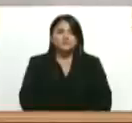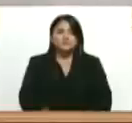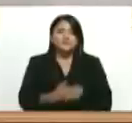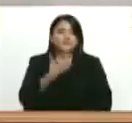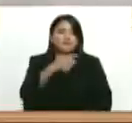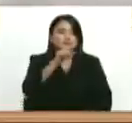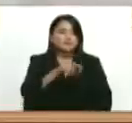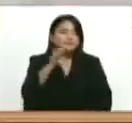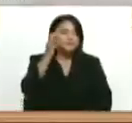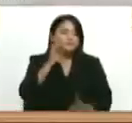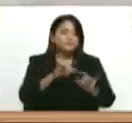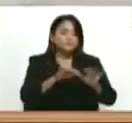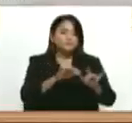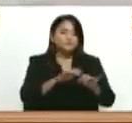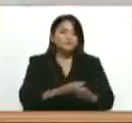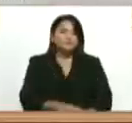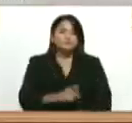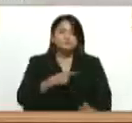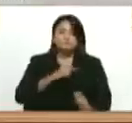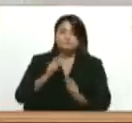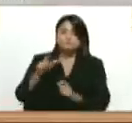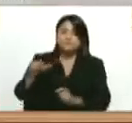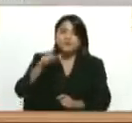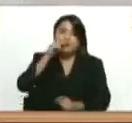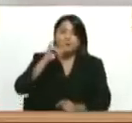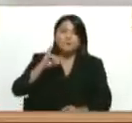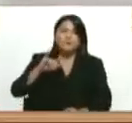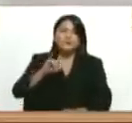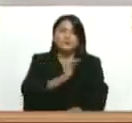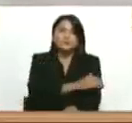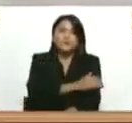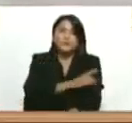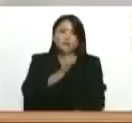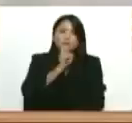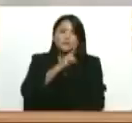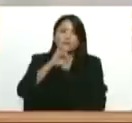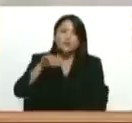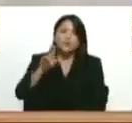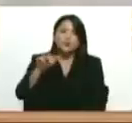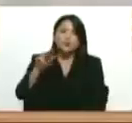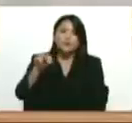Gracias, secretaria. Dejan el derecho de palabra al diputado Juan Carlos Alvarado.